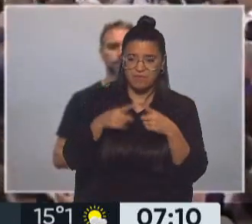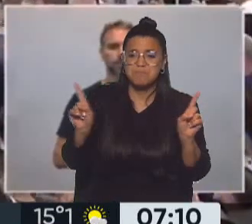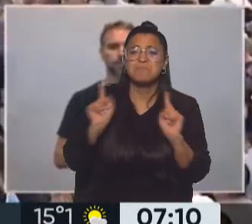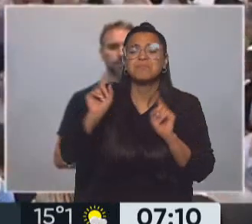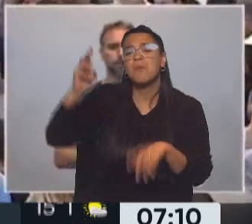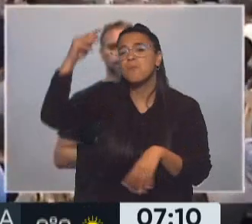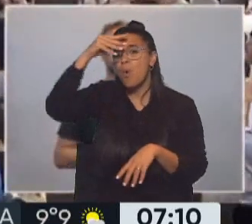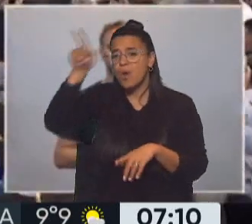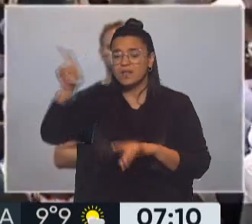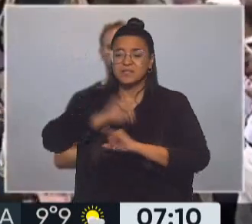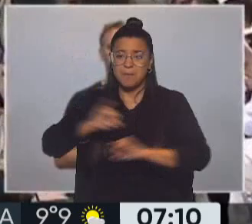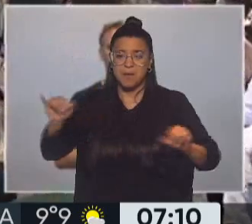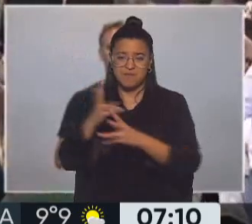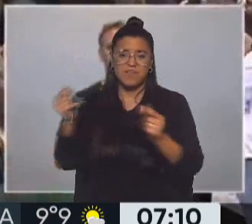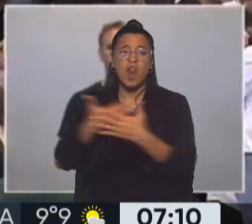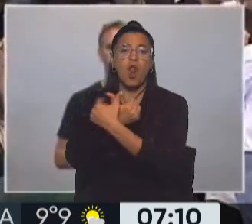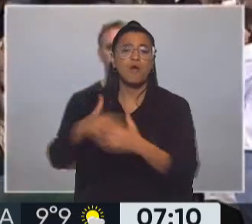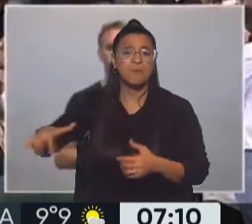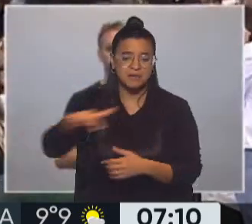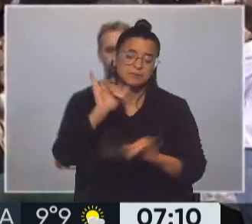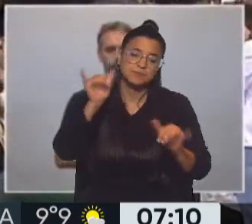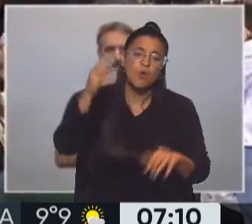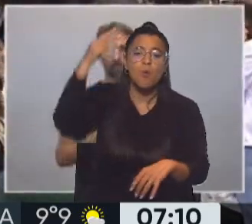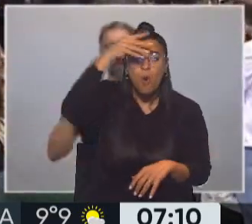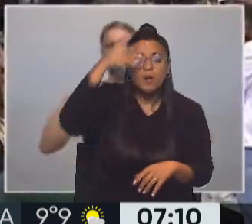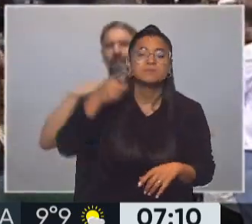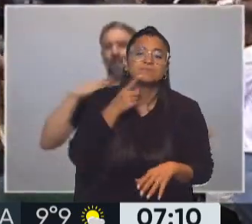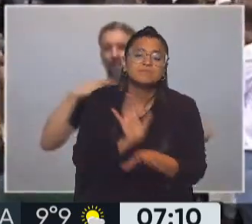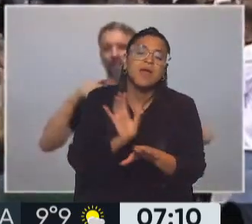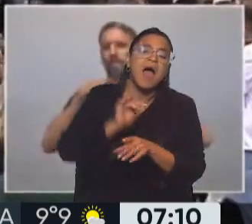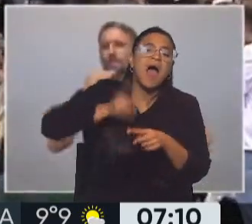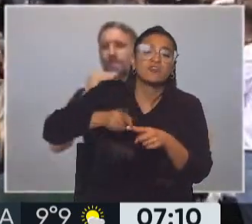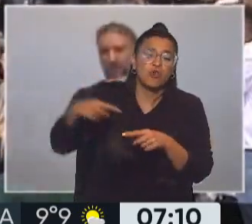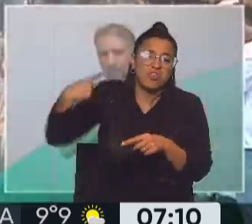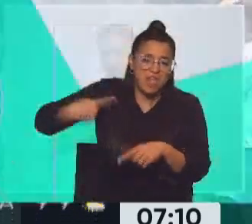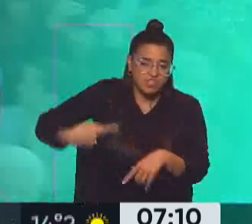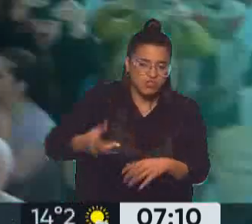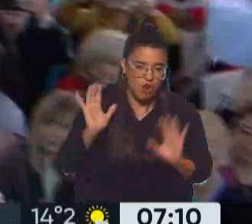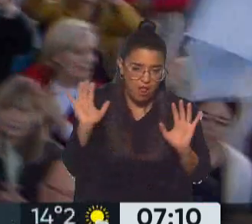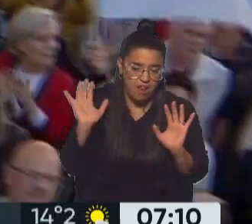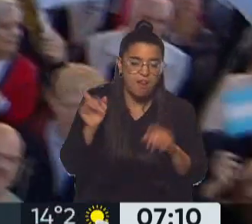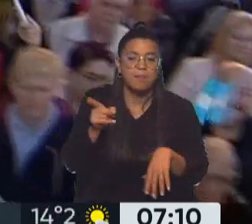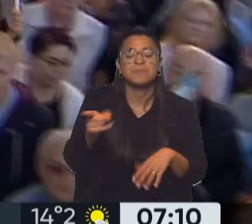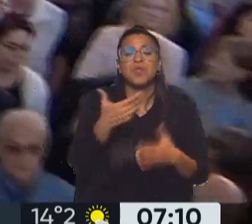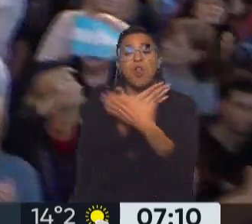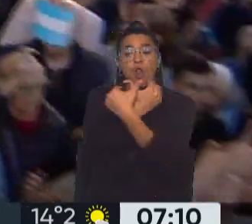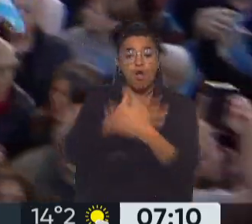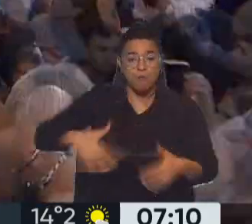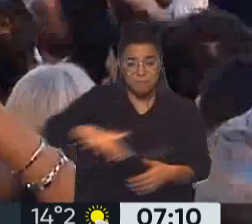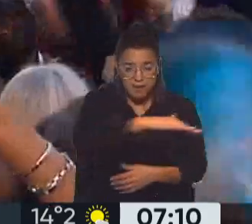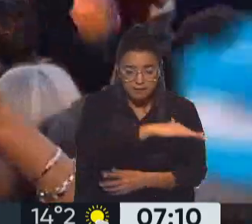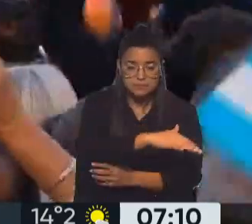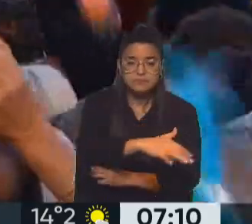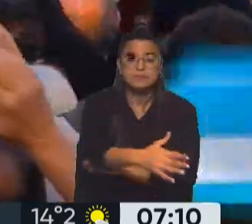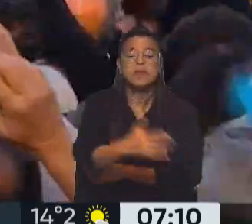Patricia Bullrich en el cierre de campaña en Lomas de Zamora. Exactamente, Patricia Bullrich, que apeló a un acto más tradicional, si se quiere, estuvo en Lomas de Zamora, en